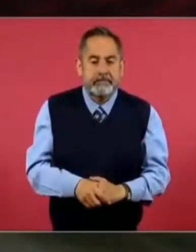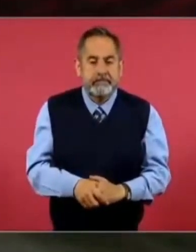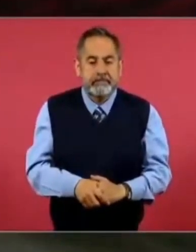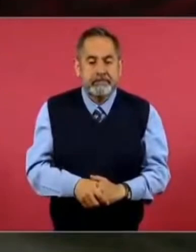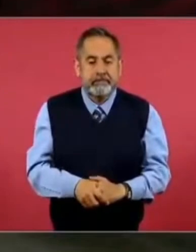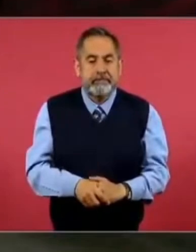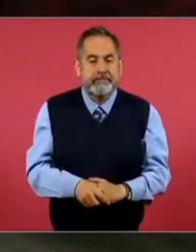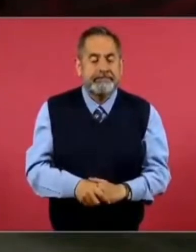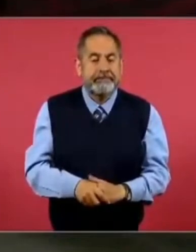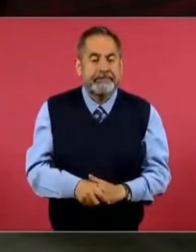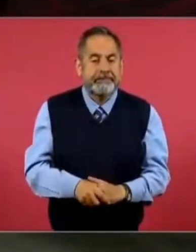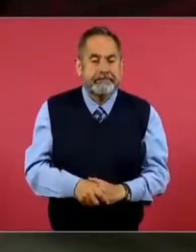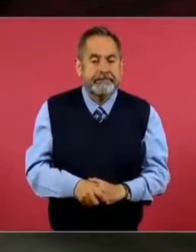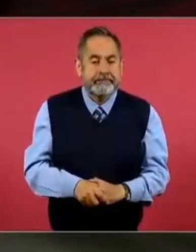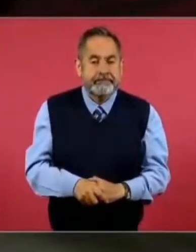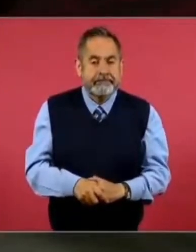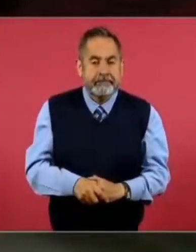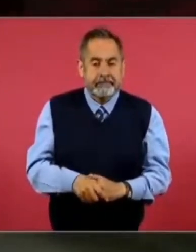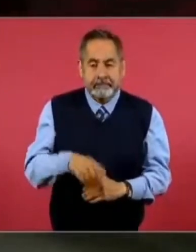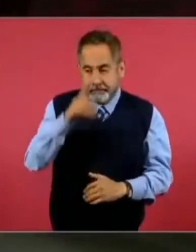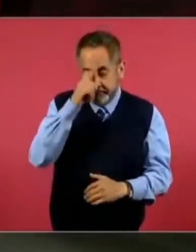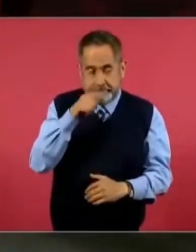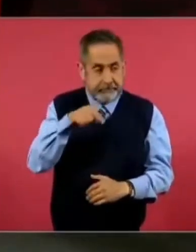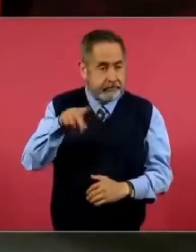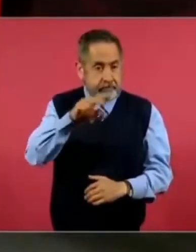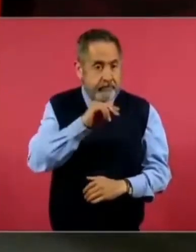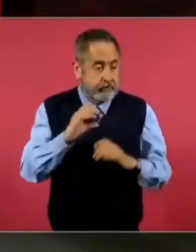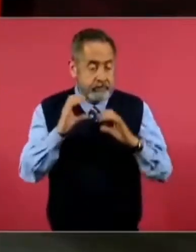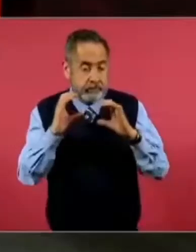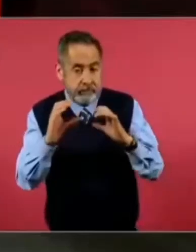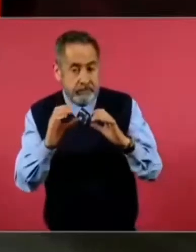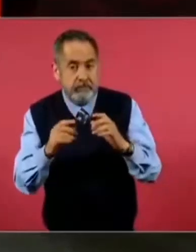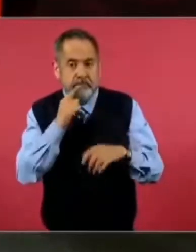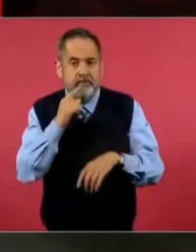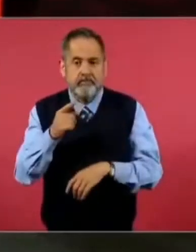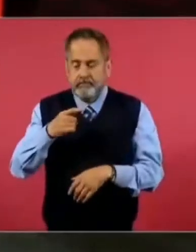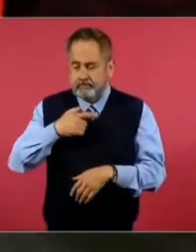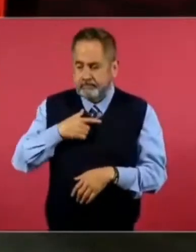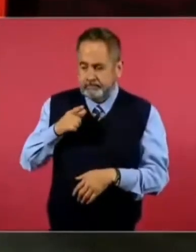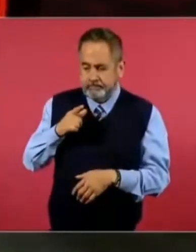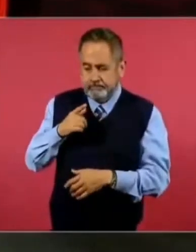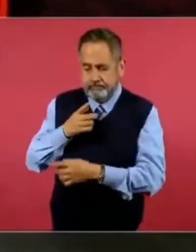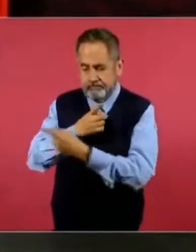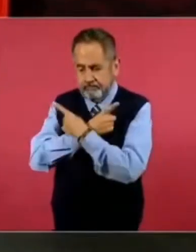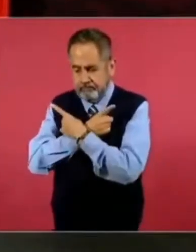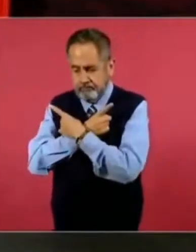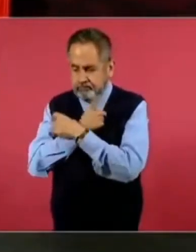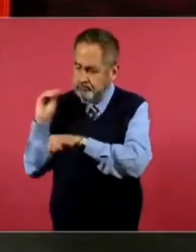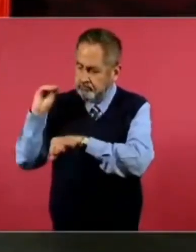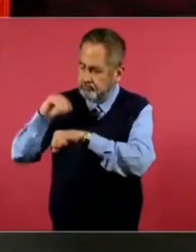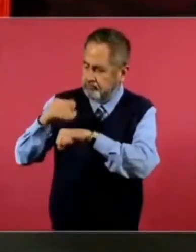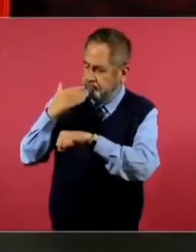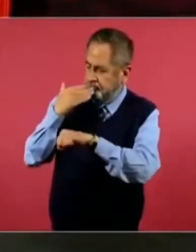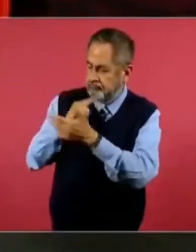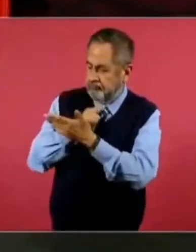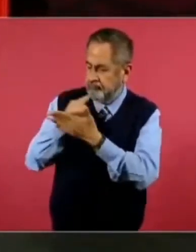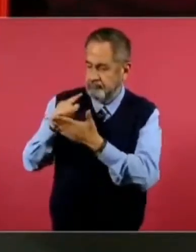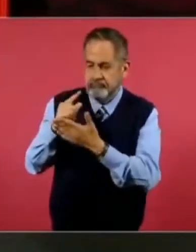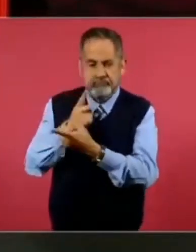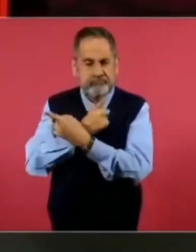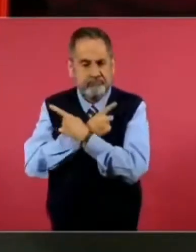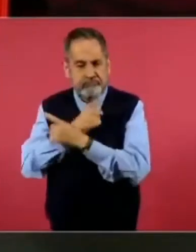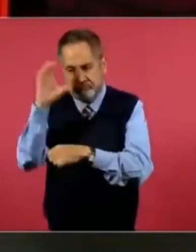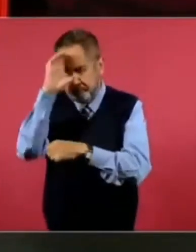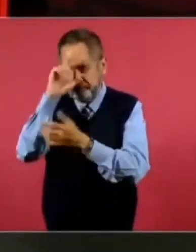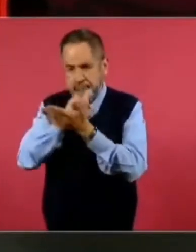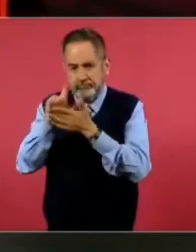para No dejarse chantajear hay que tener autoridad moral exactamente Sí eso es también para que